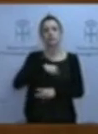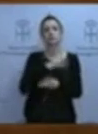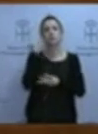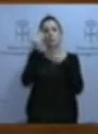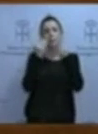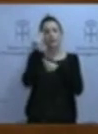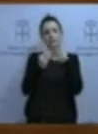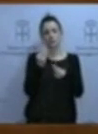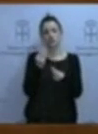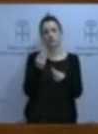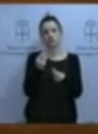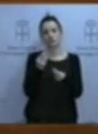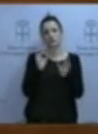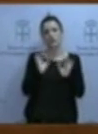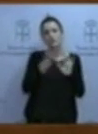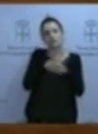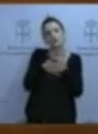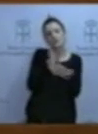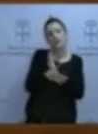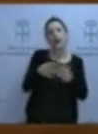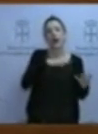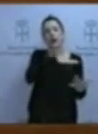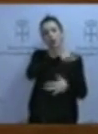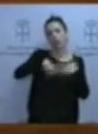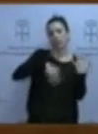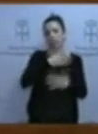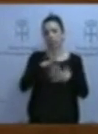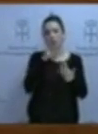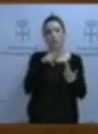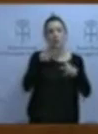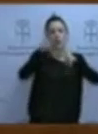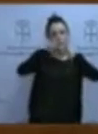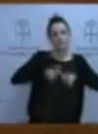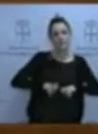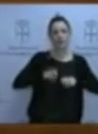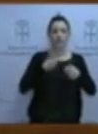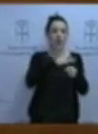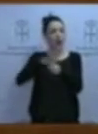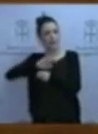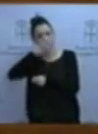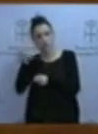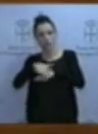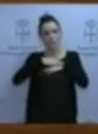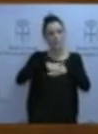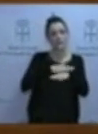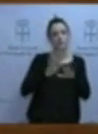ser excusa para la exclusión de la investigación de otros campos básicos y de menor